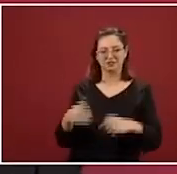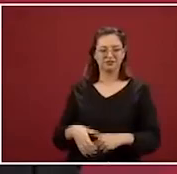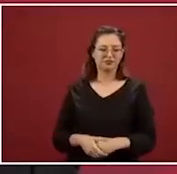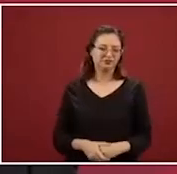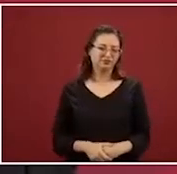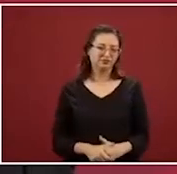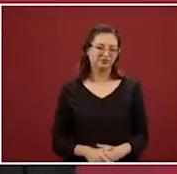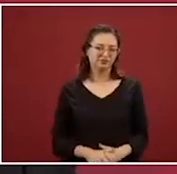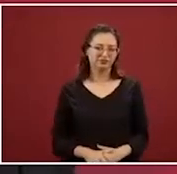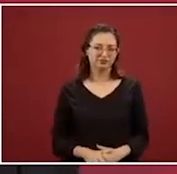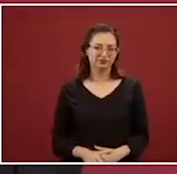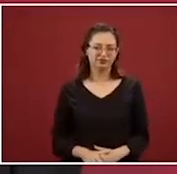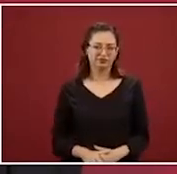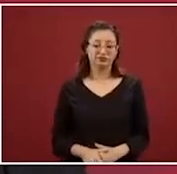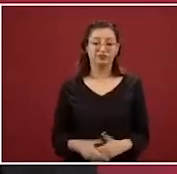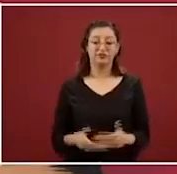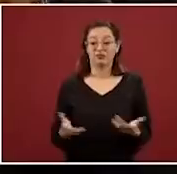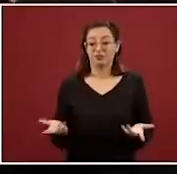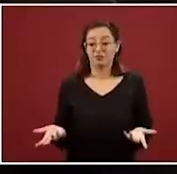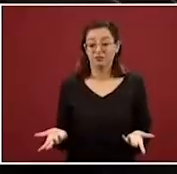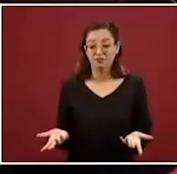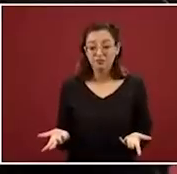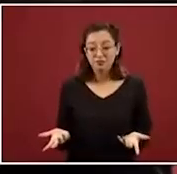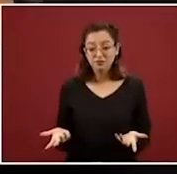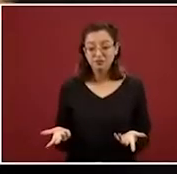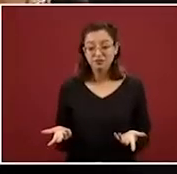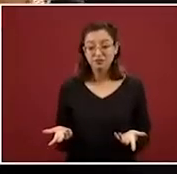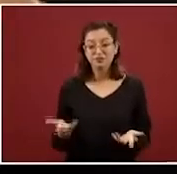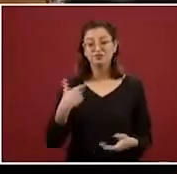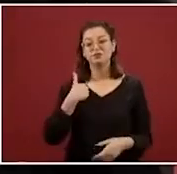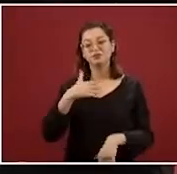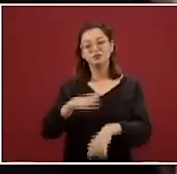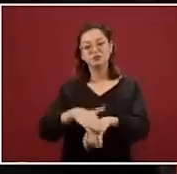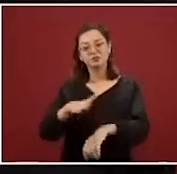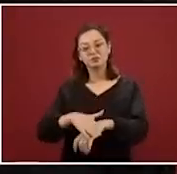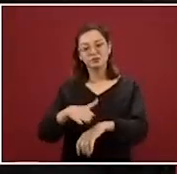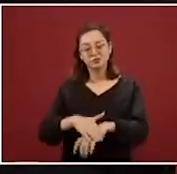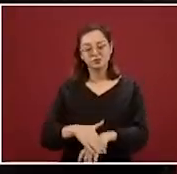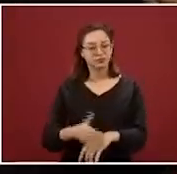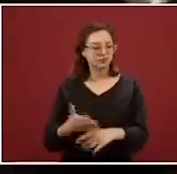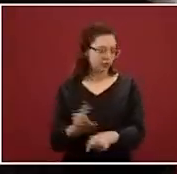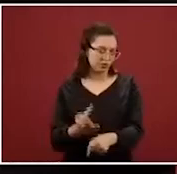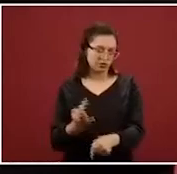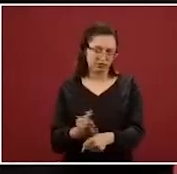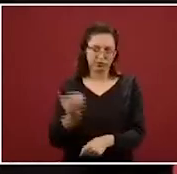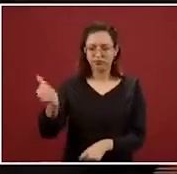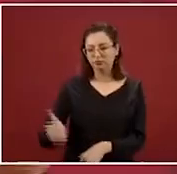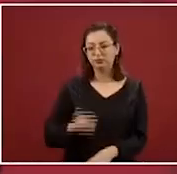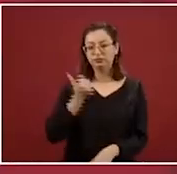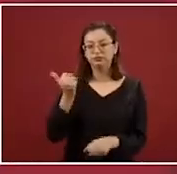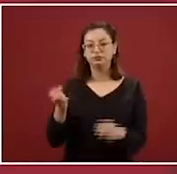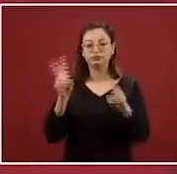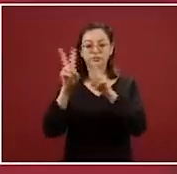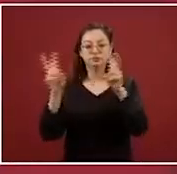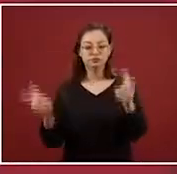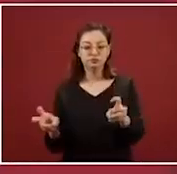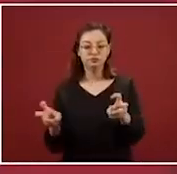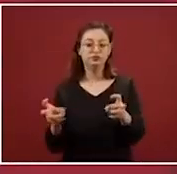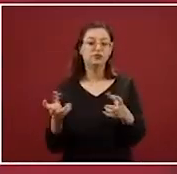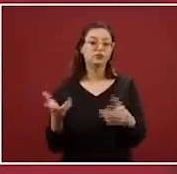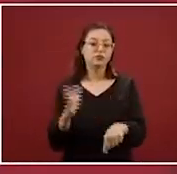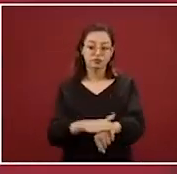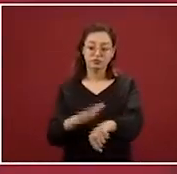sindicales. Entonces, mi llamado también, ahora que sale este tema, aprovecho, es a los que